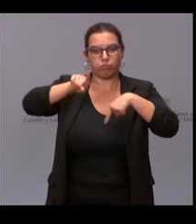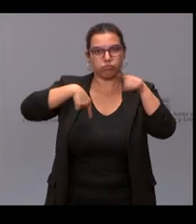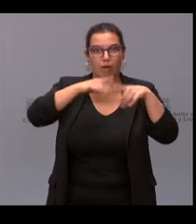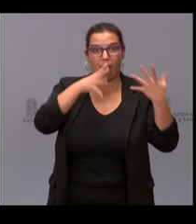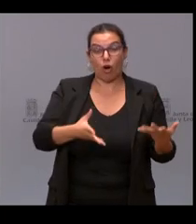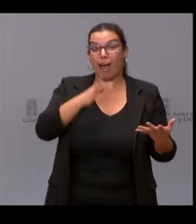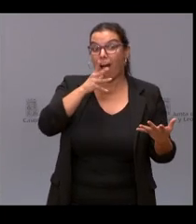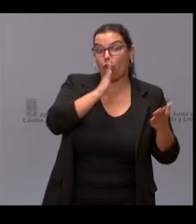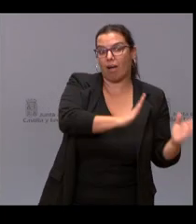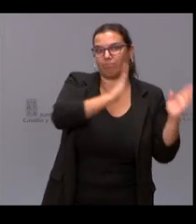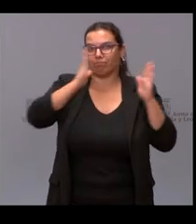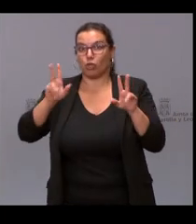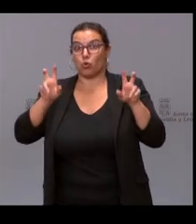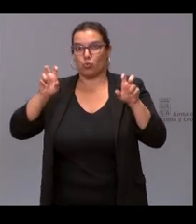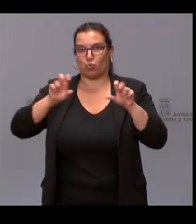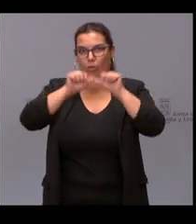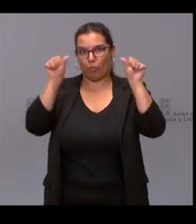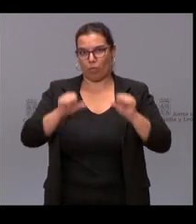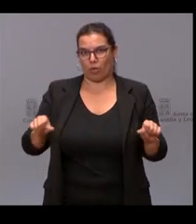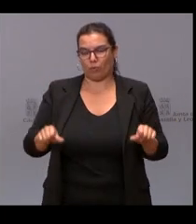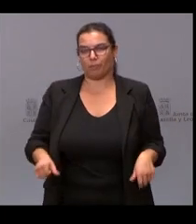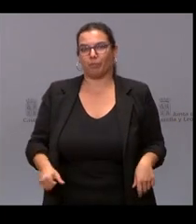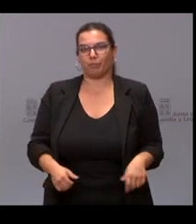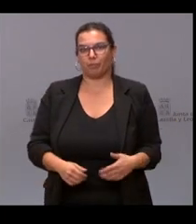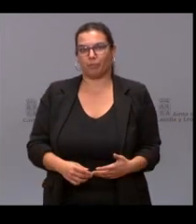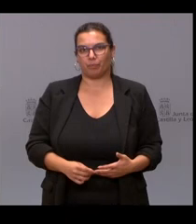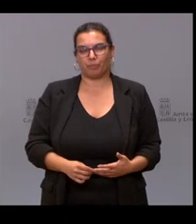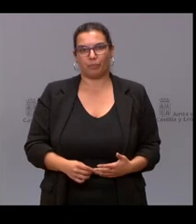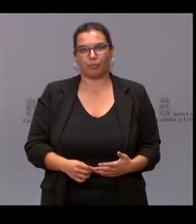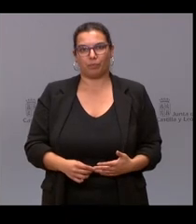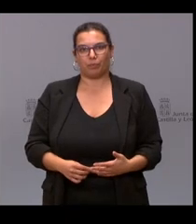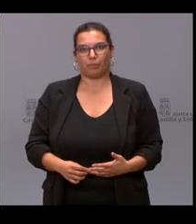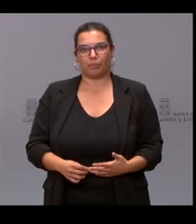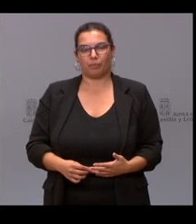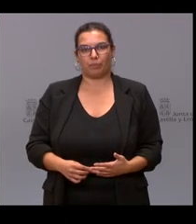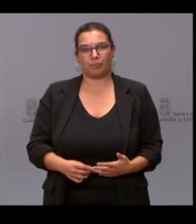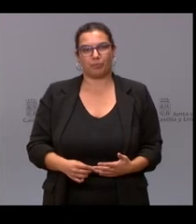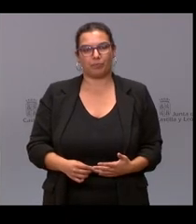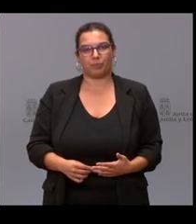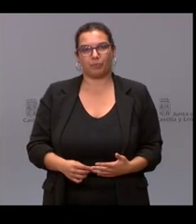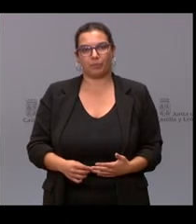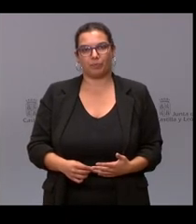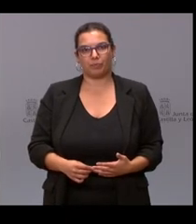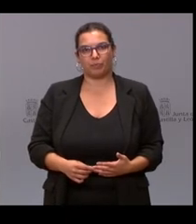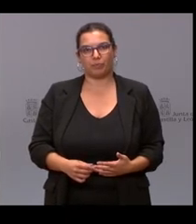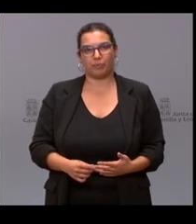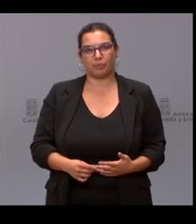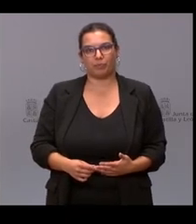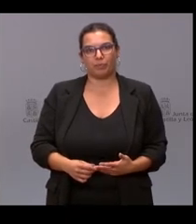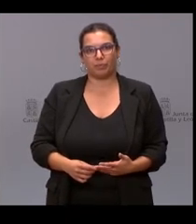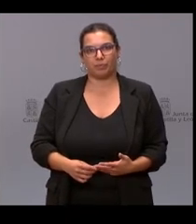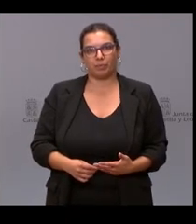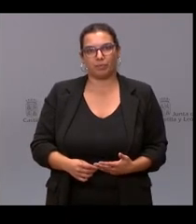estamos ante un nuevo paradigma. So this systemic change is about sustainability, is about decarbonization